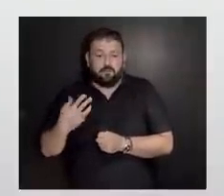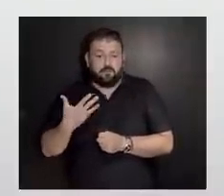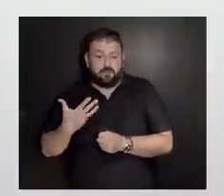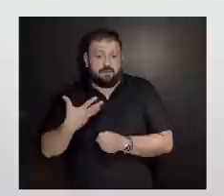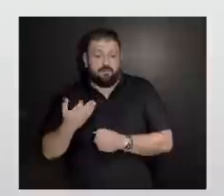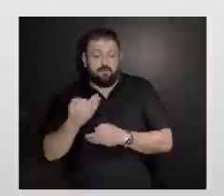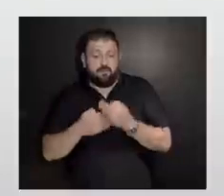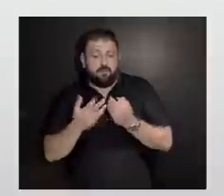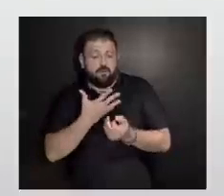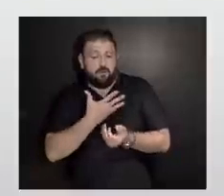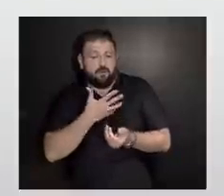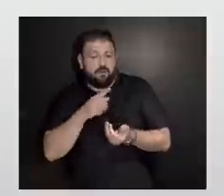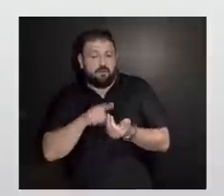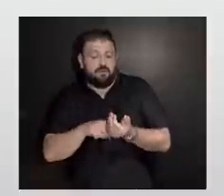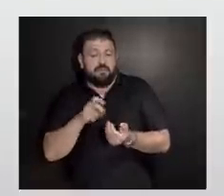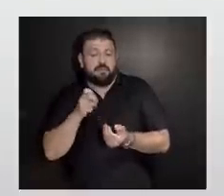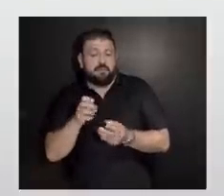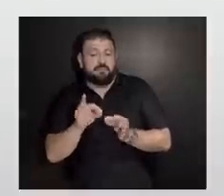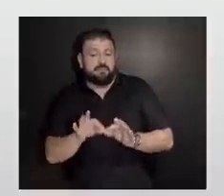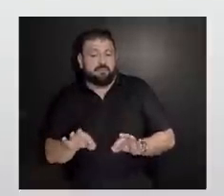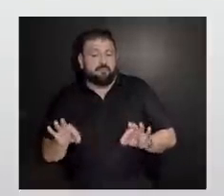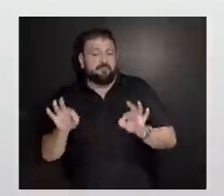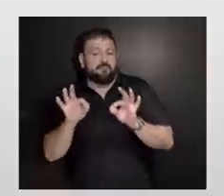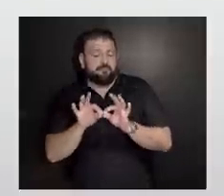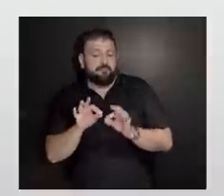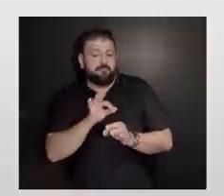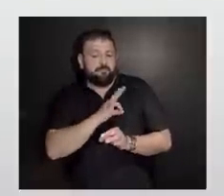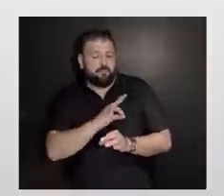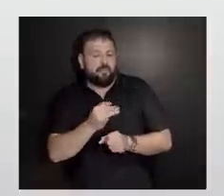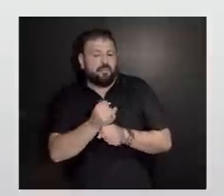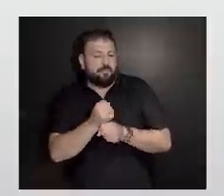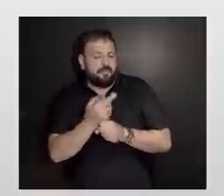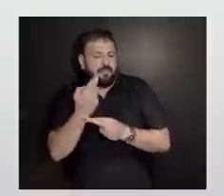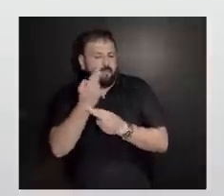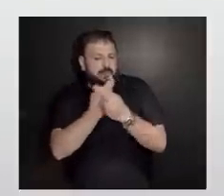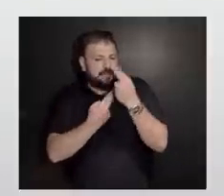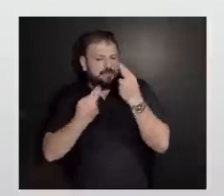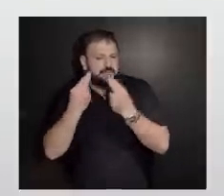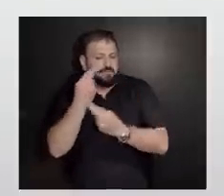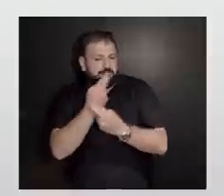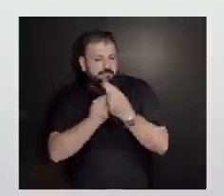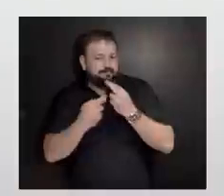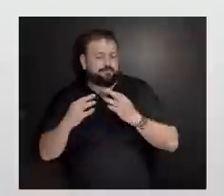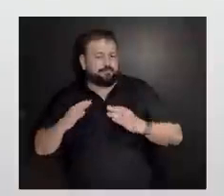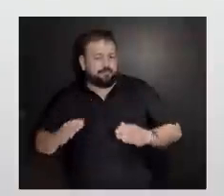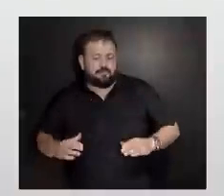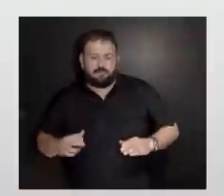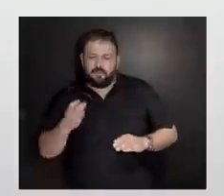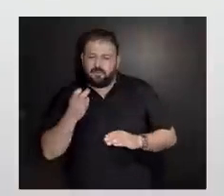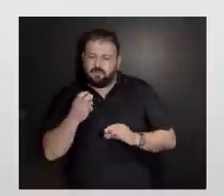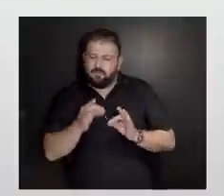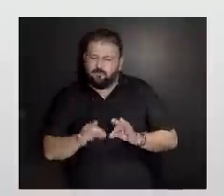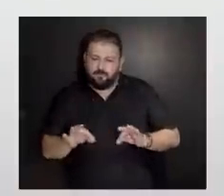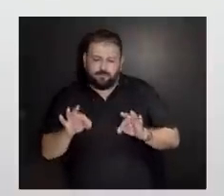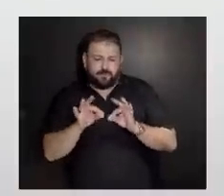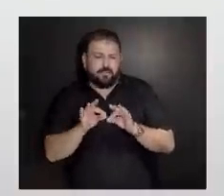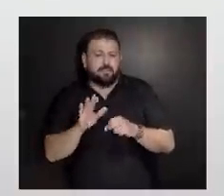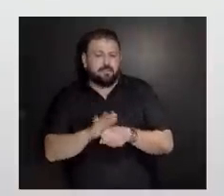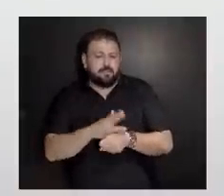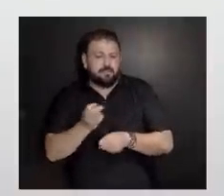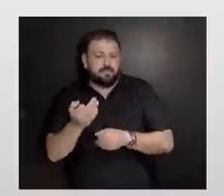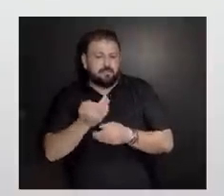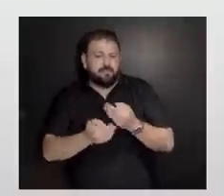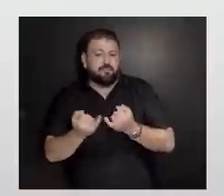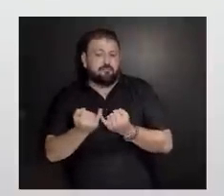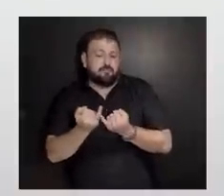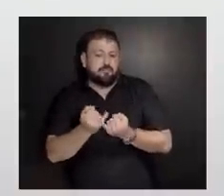esta condición, es muy importante estar monitoreándonos, porque no solamente, o sea, que esté elevada, sino que esté baja va